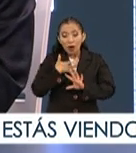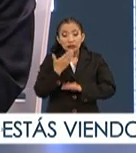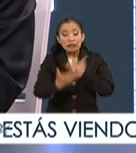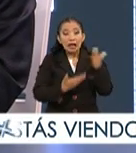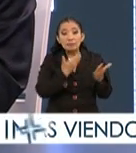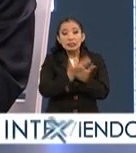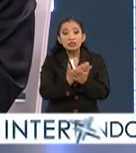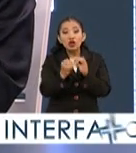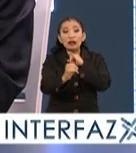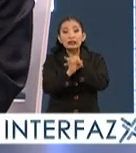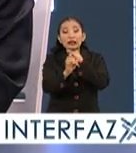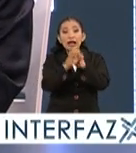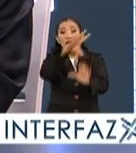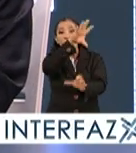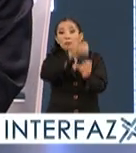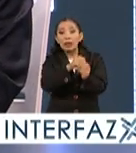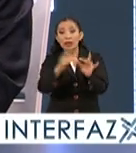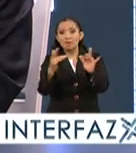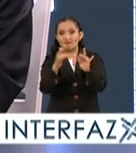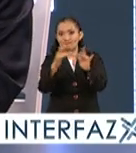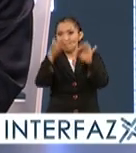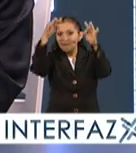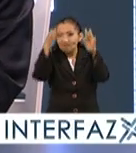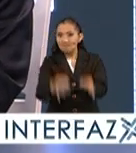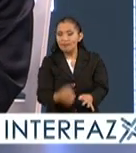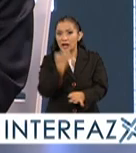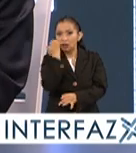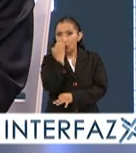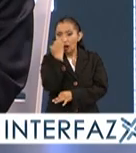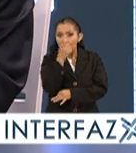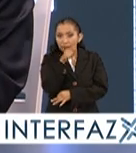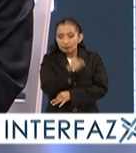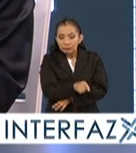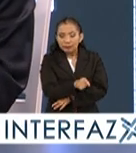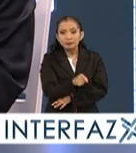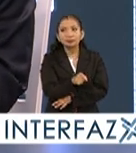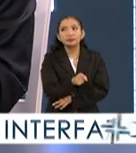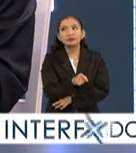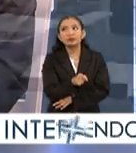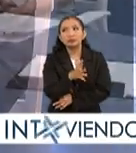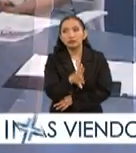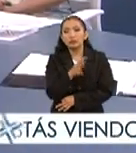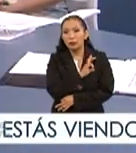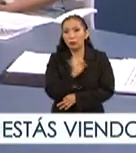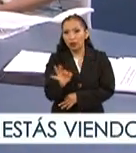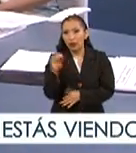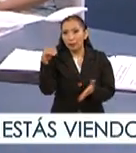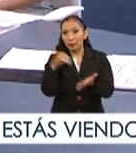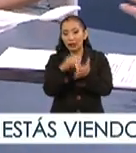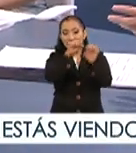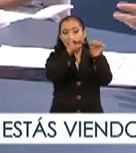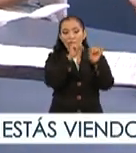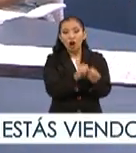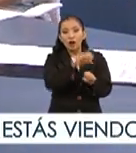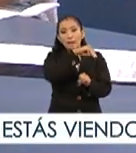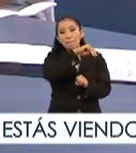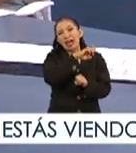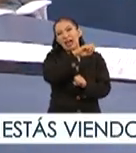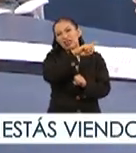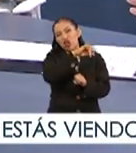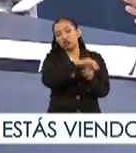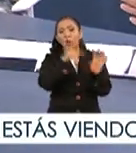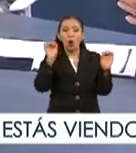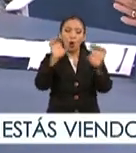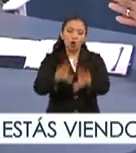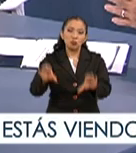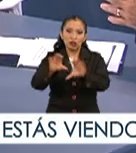un servicio integrado de conectividad en la escuela, de poder establecer un aula de medios o un aula